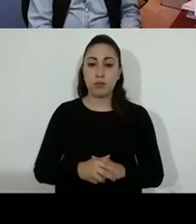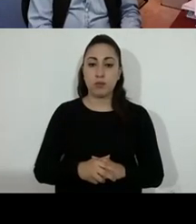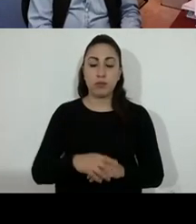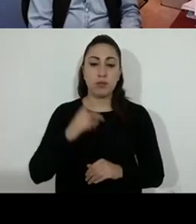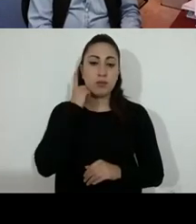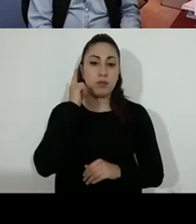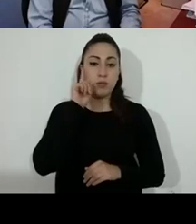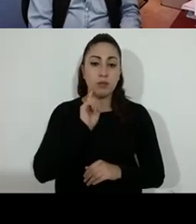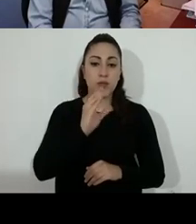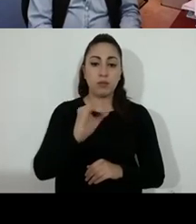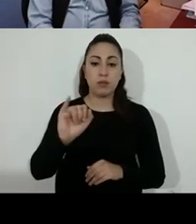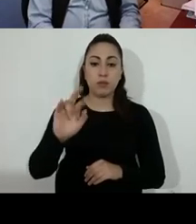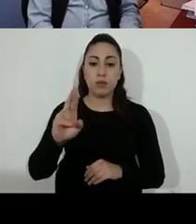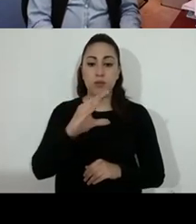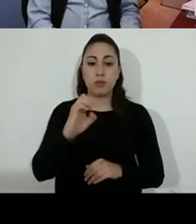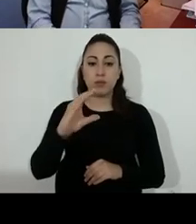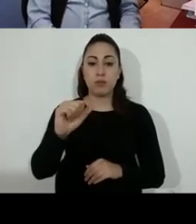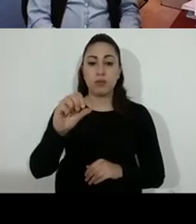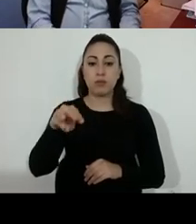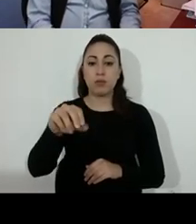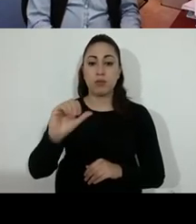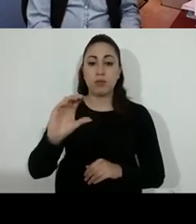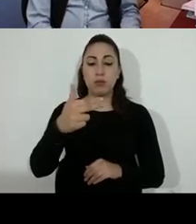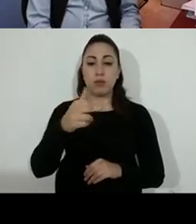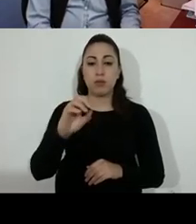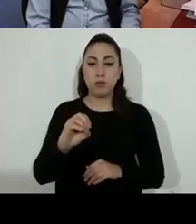Diputada Circe Camacho Bastida.